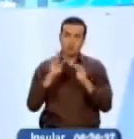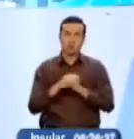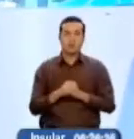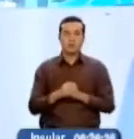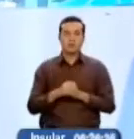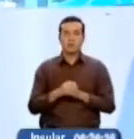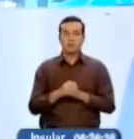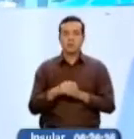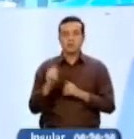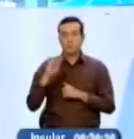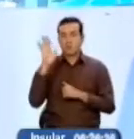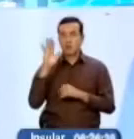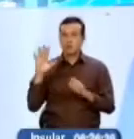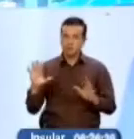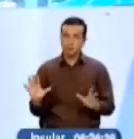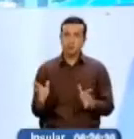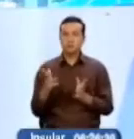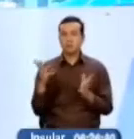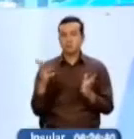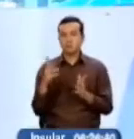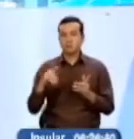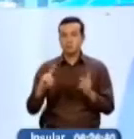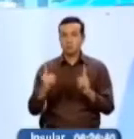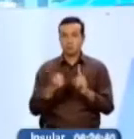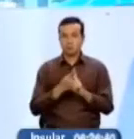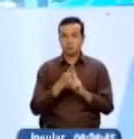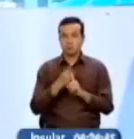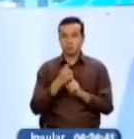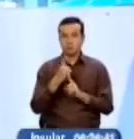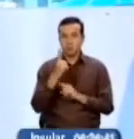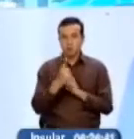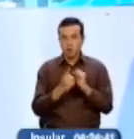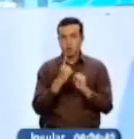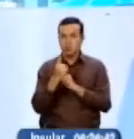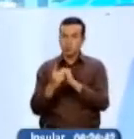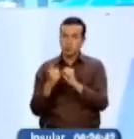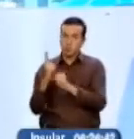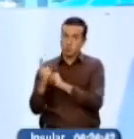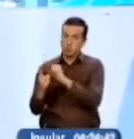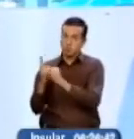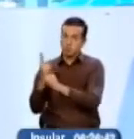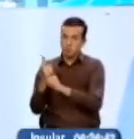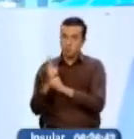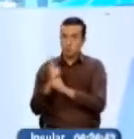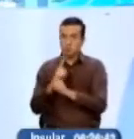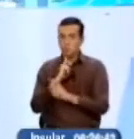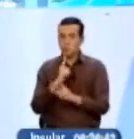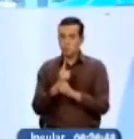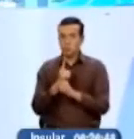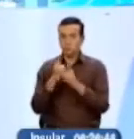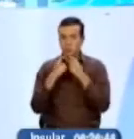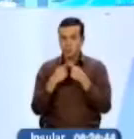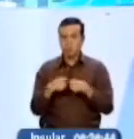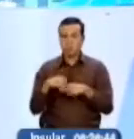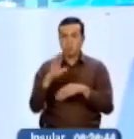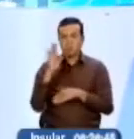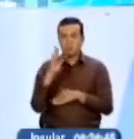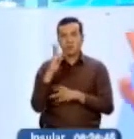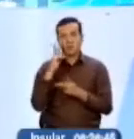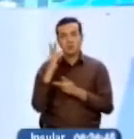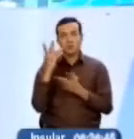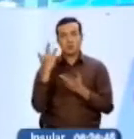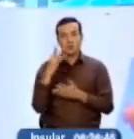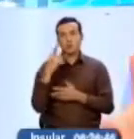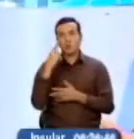darle un poco más de impulso se se hagan los primeros años un festival anual no de tal manera que se conozca un poco más pero eso